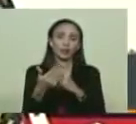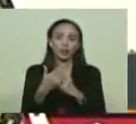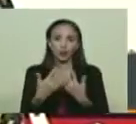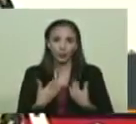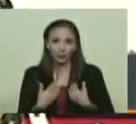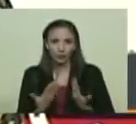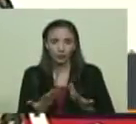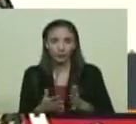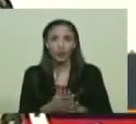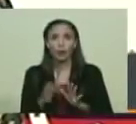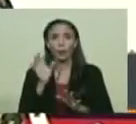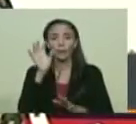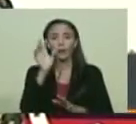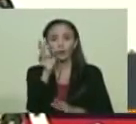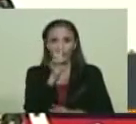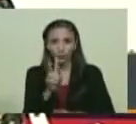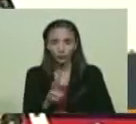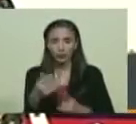Con nuestro país.